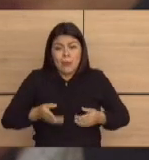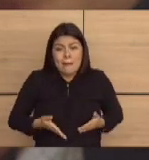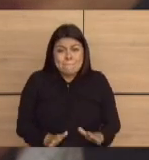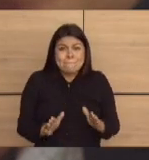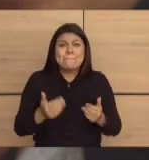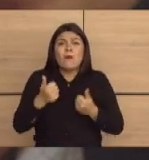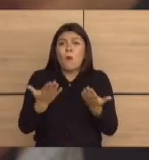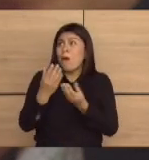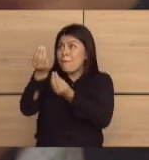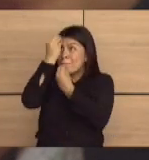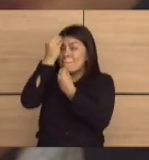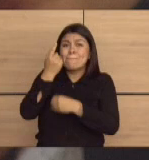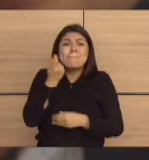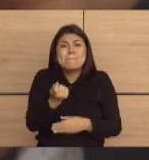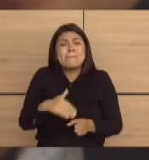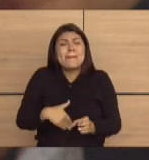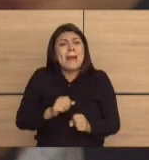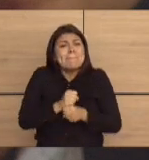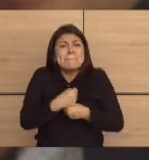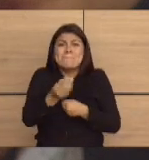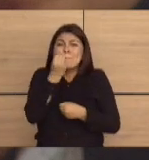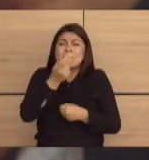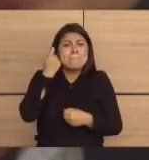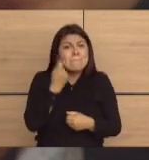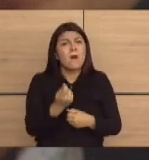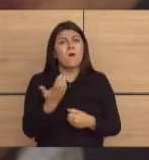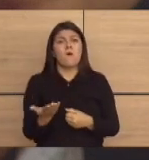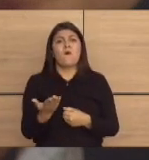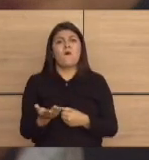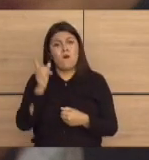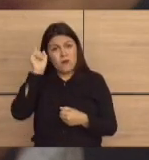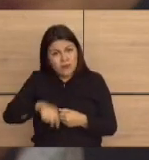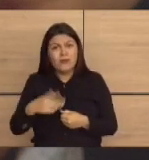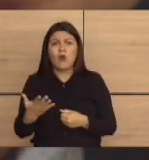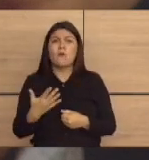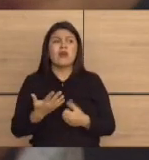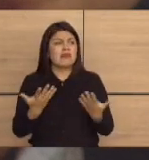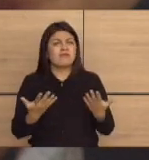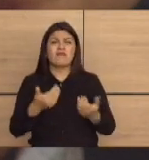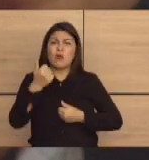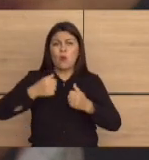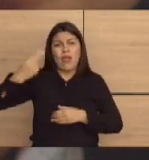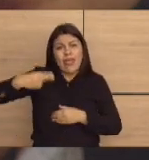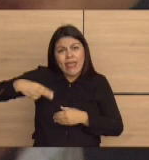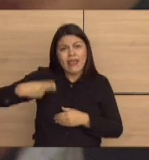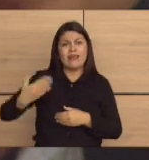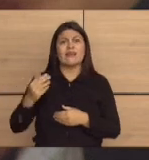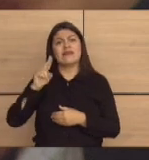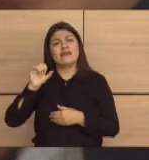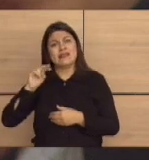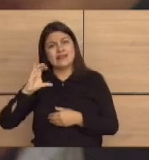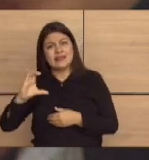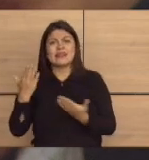a esos micronutrientes. Con dificultad consumen habitualmente el hierro, el zinc o el